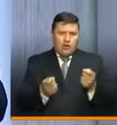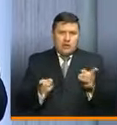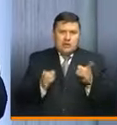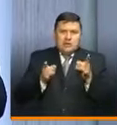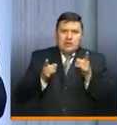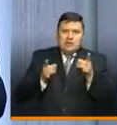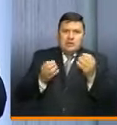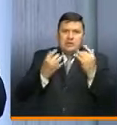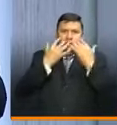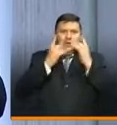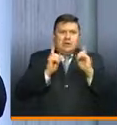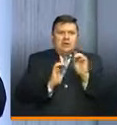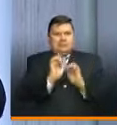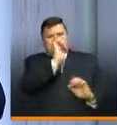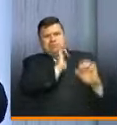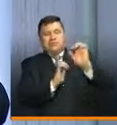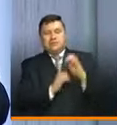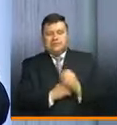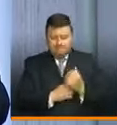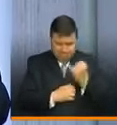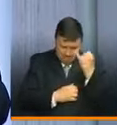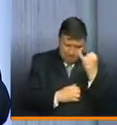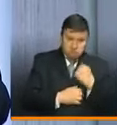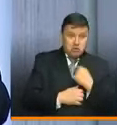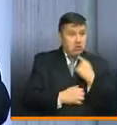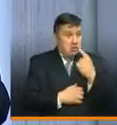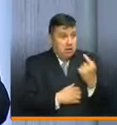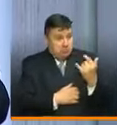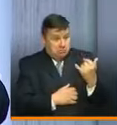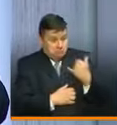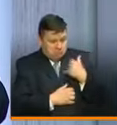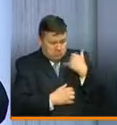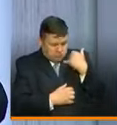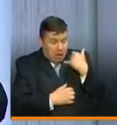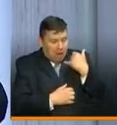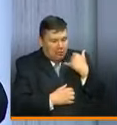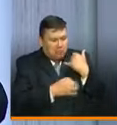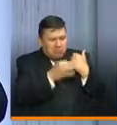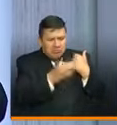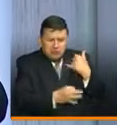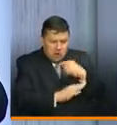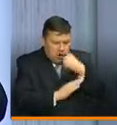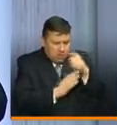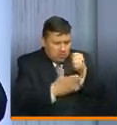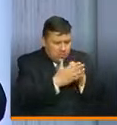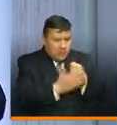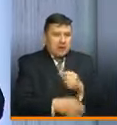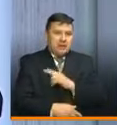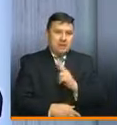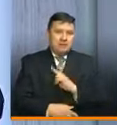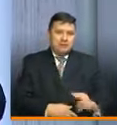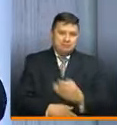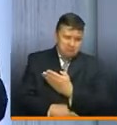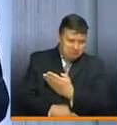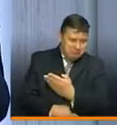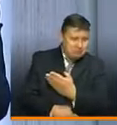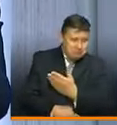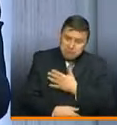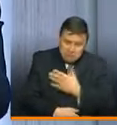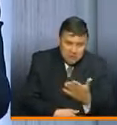esta pandemia del coronavirus. Inmediatamente le dije, la persona que estoy seguro se va a meter de lleno a impulsarlo es la vicepresidenta, y ella